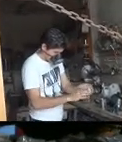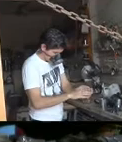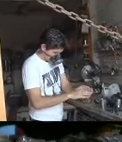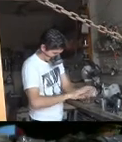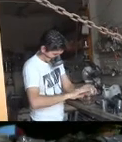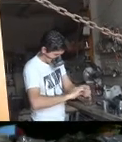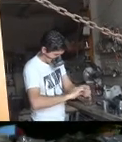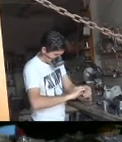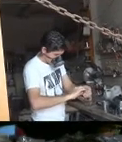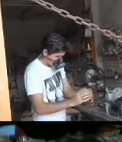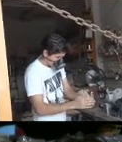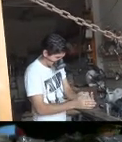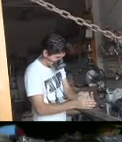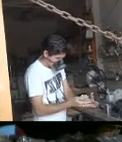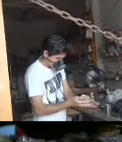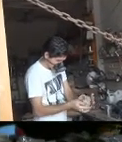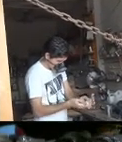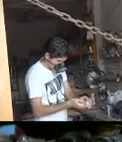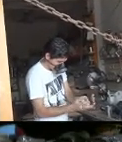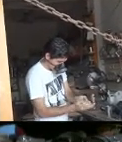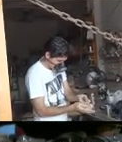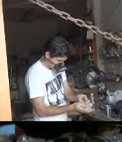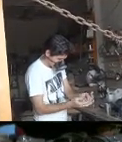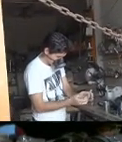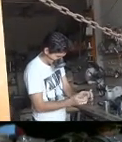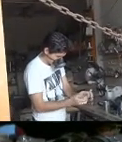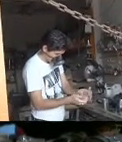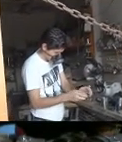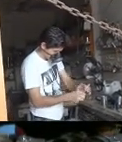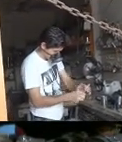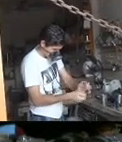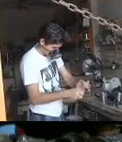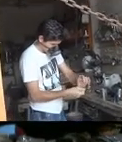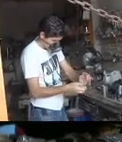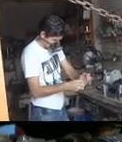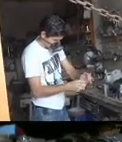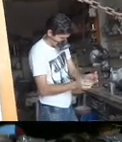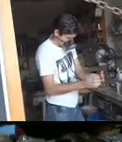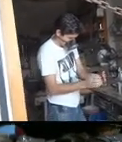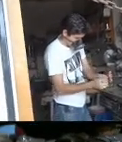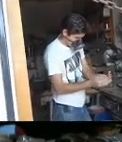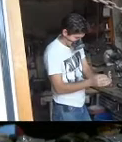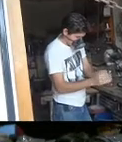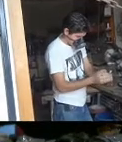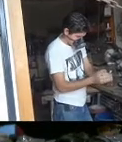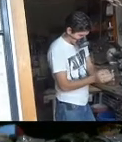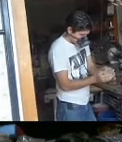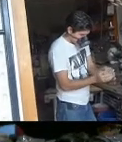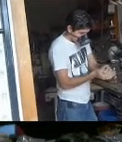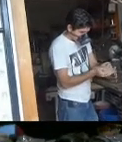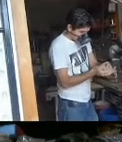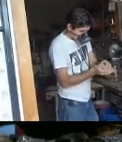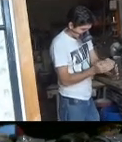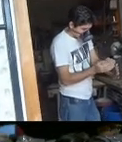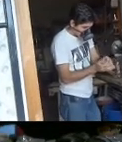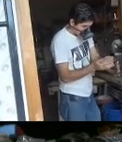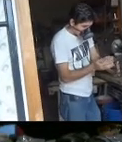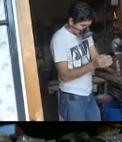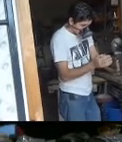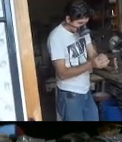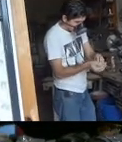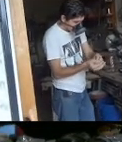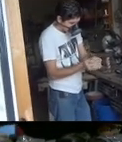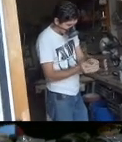tiene un ajuste nasal, entonces me lo coloco y lo importante es que no toque yo con mis manos la parte que va a estar